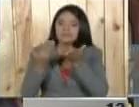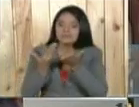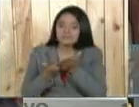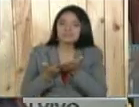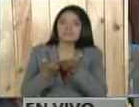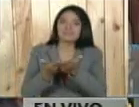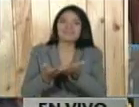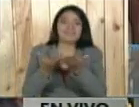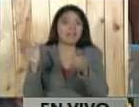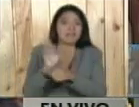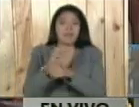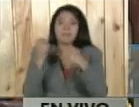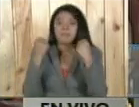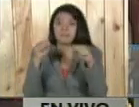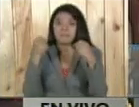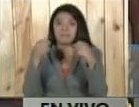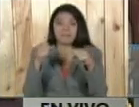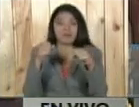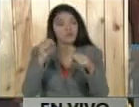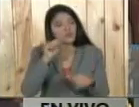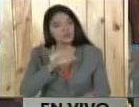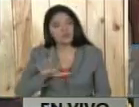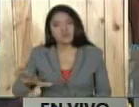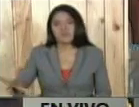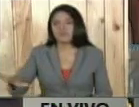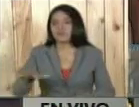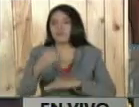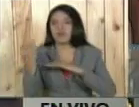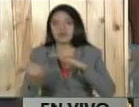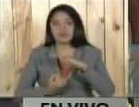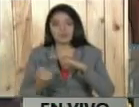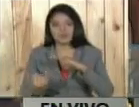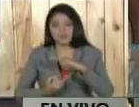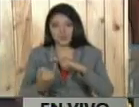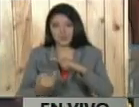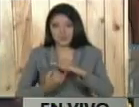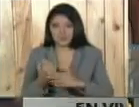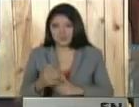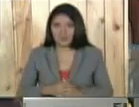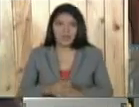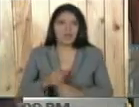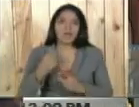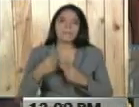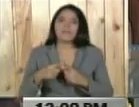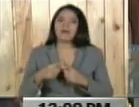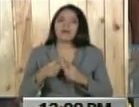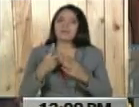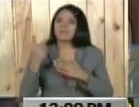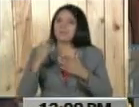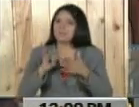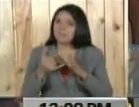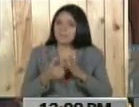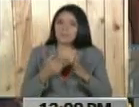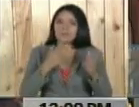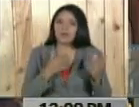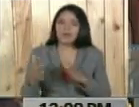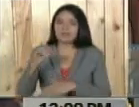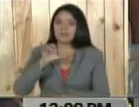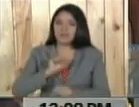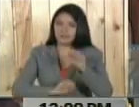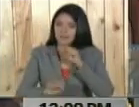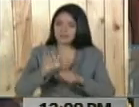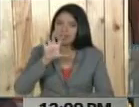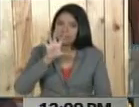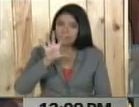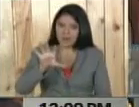manera inmediata a nivel de todas las instituciones, a nivel del concepto estratégico de defensa de la nación